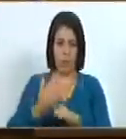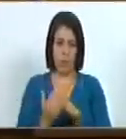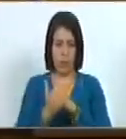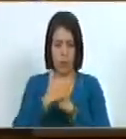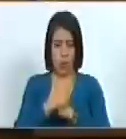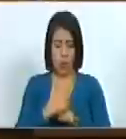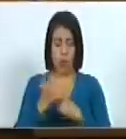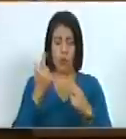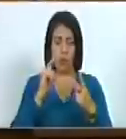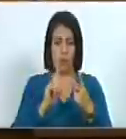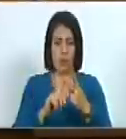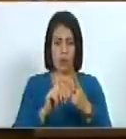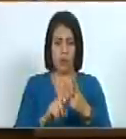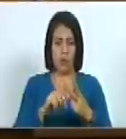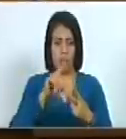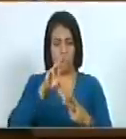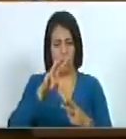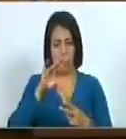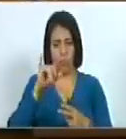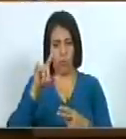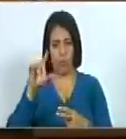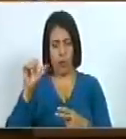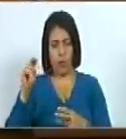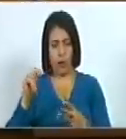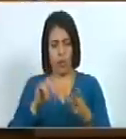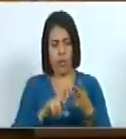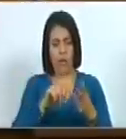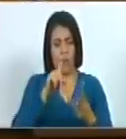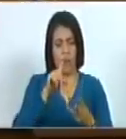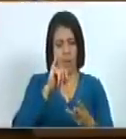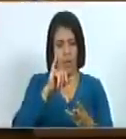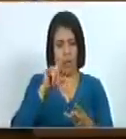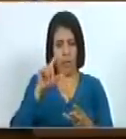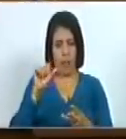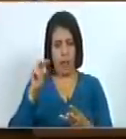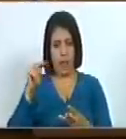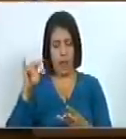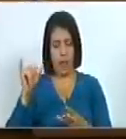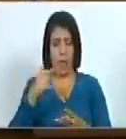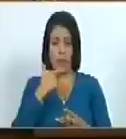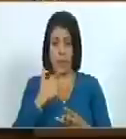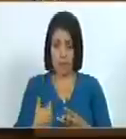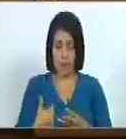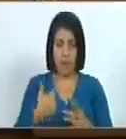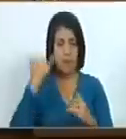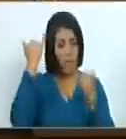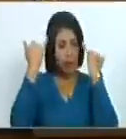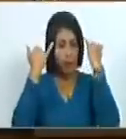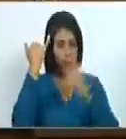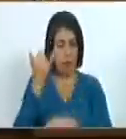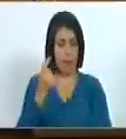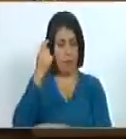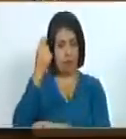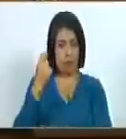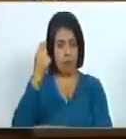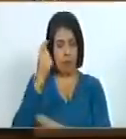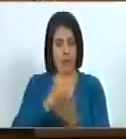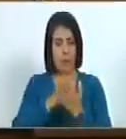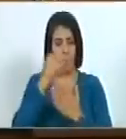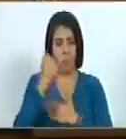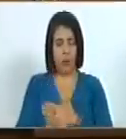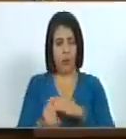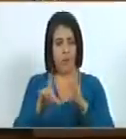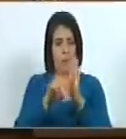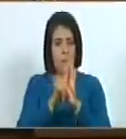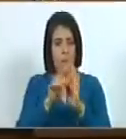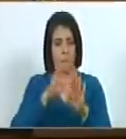Rodríguez Gómez, William Hill y la diputada Ilenia Medina, mediante la cual remiten por iniciativa parlamentaria el proyecto de